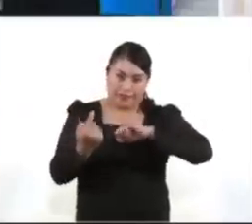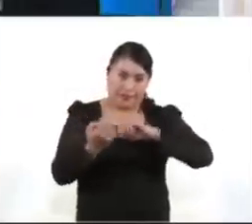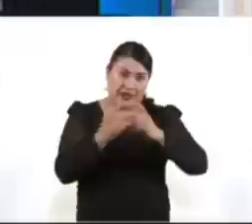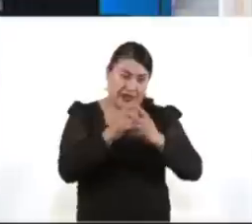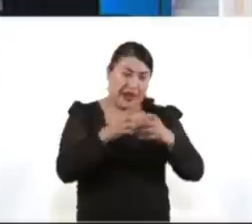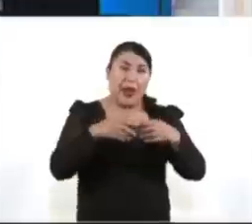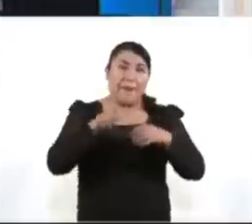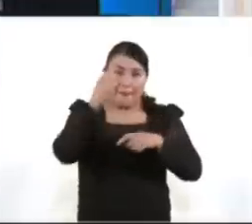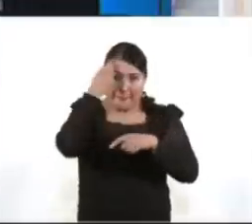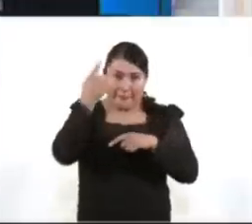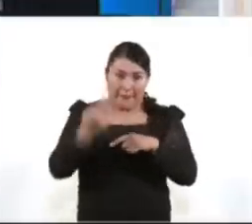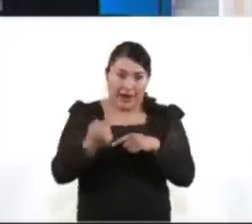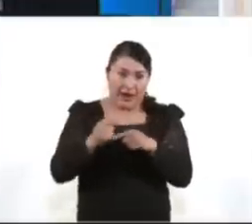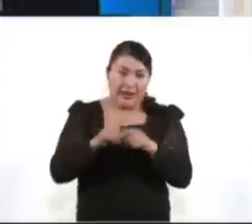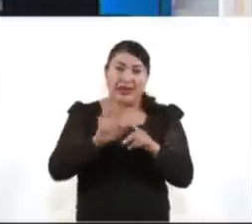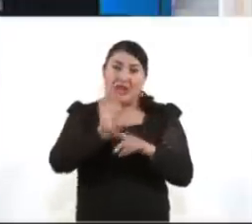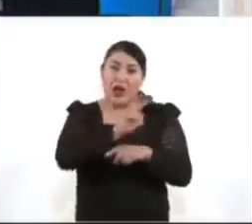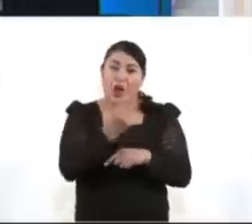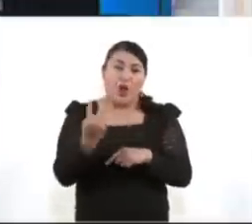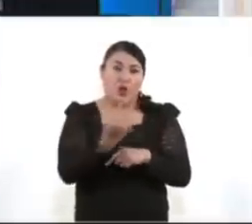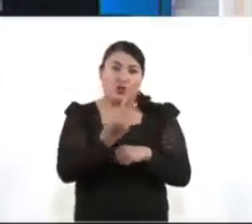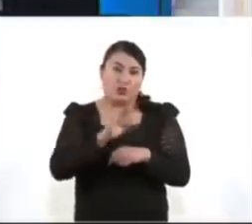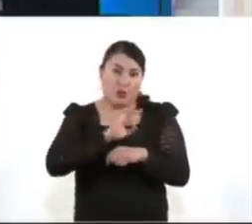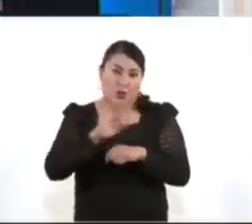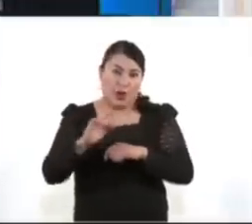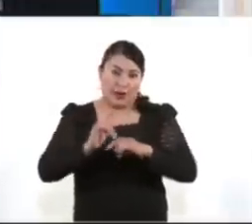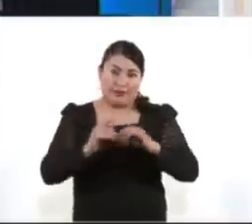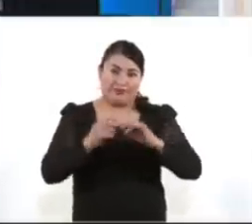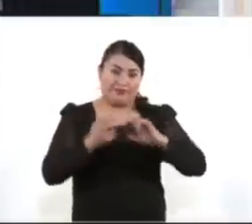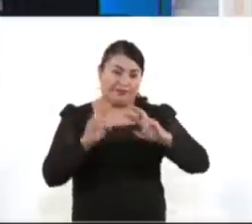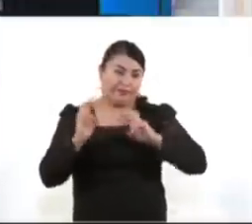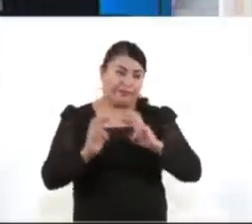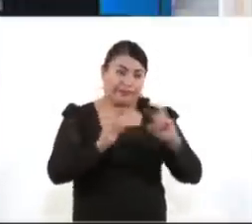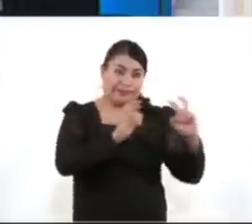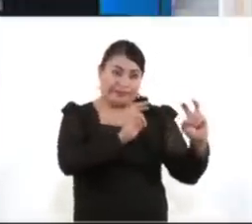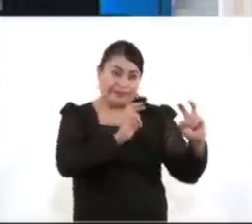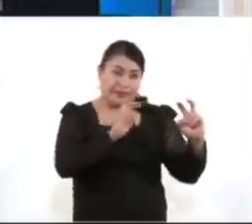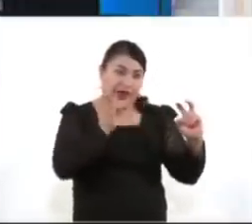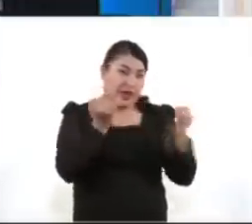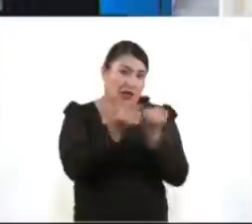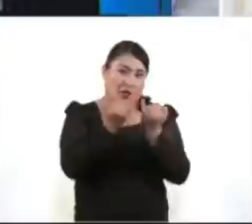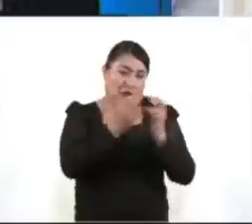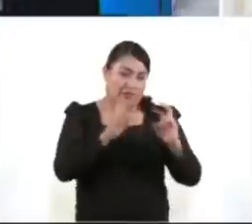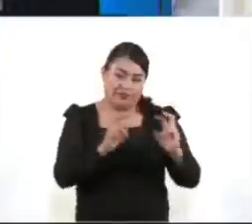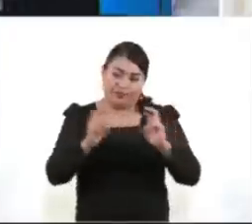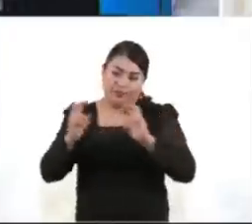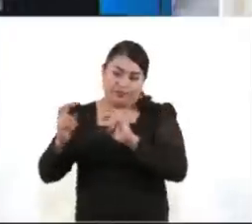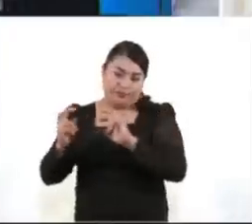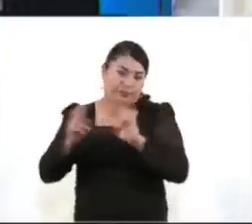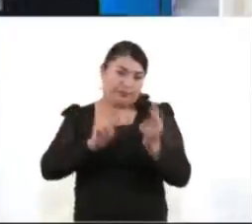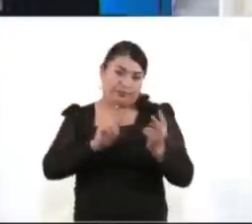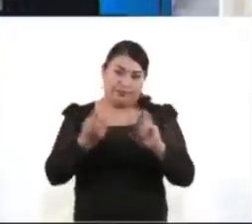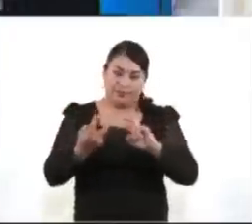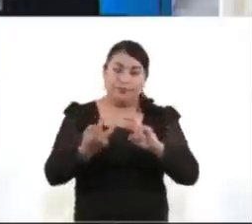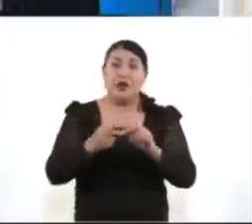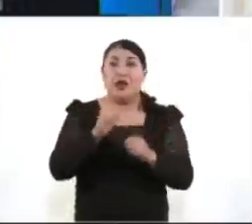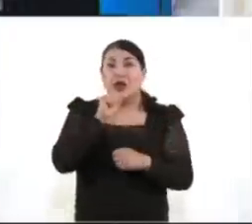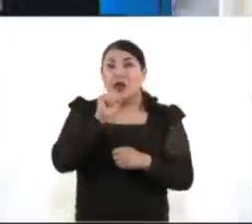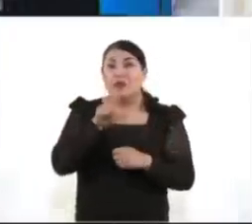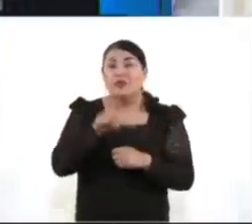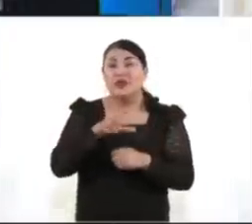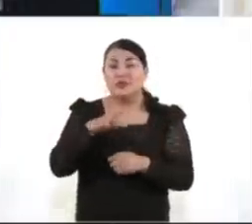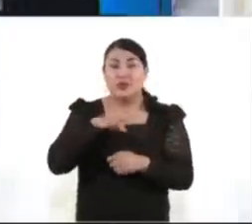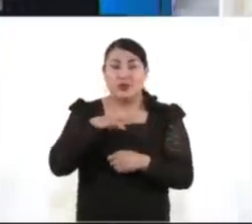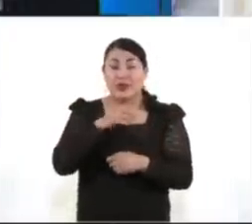unidades se desplacen de manera bidireccional es decir en ambos sentidos contarán con rodadura férrea que deberá